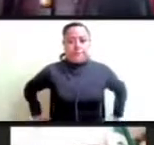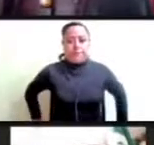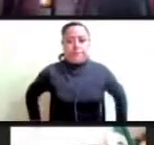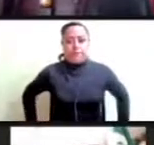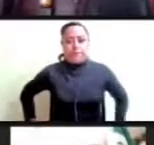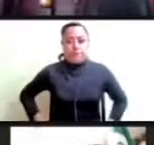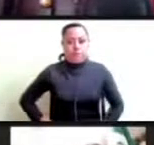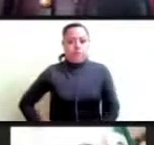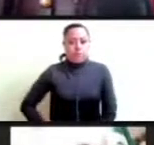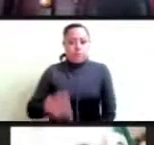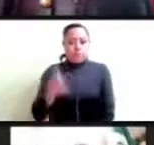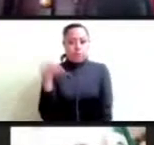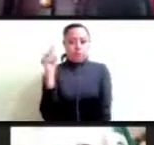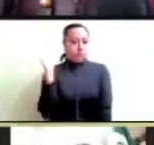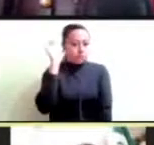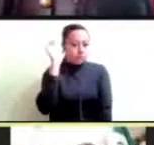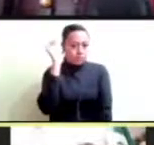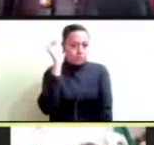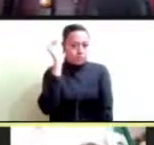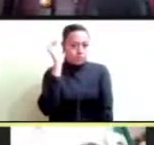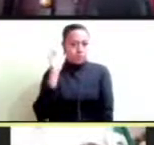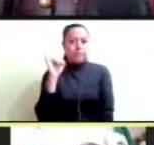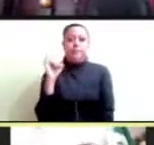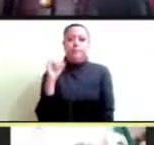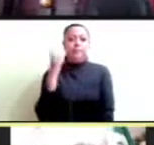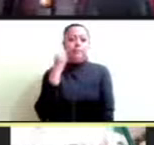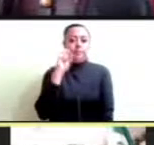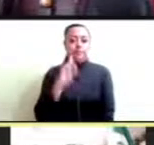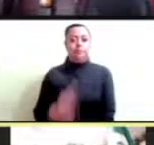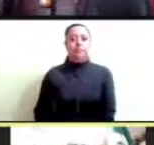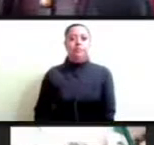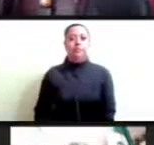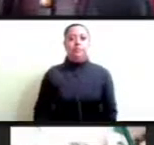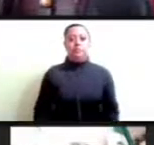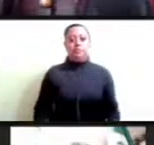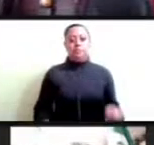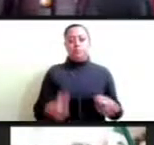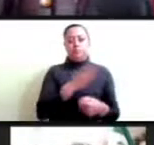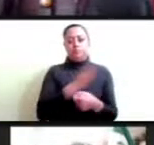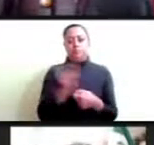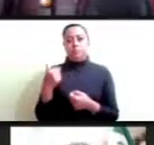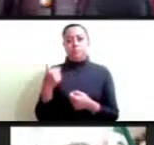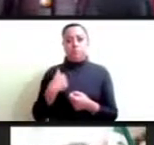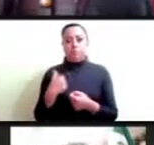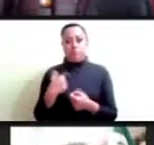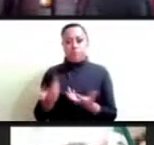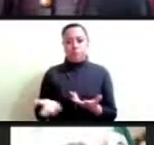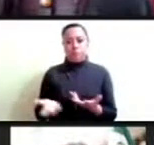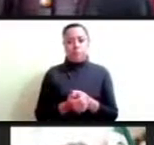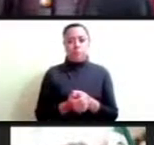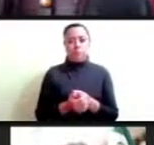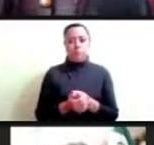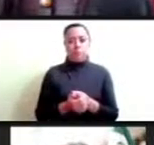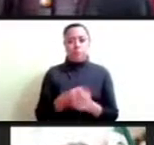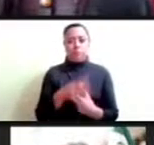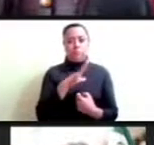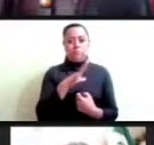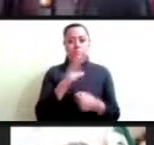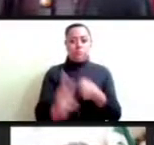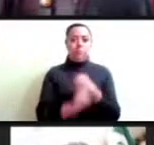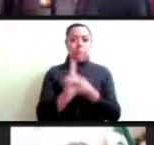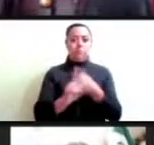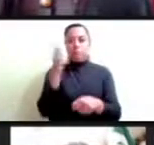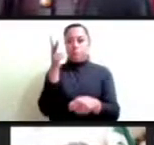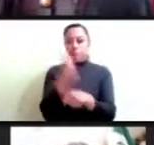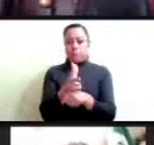Sí, diputada presidenta. Bueno, yo tengo problemas, yo no los veo, se salió totalmente la cámara, pero bueno, si me escuchan es